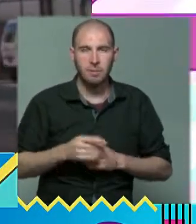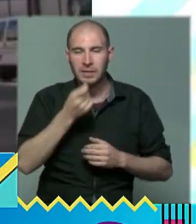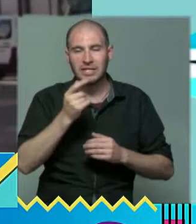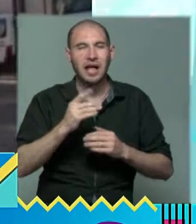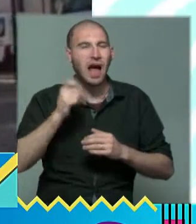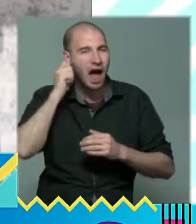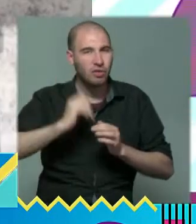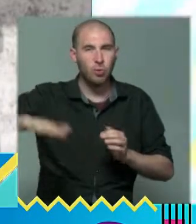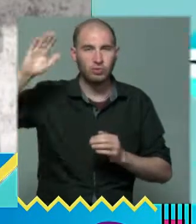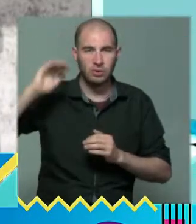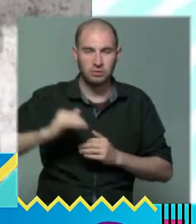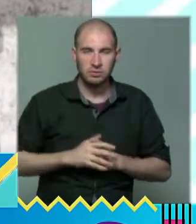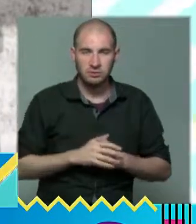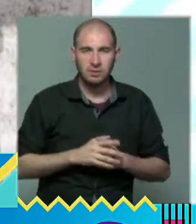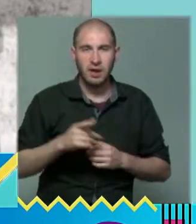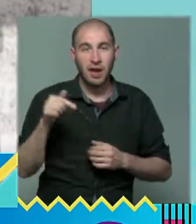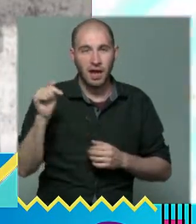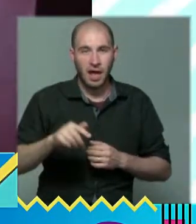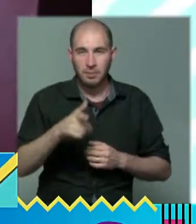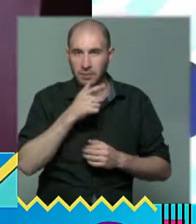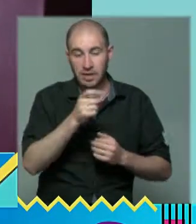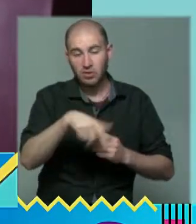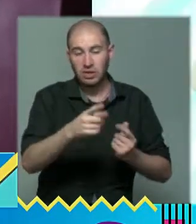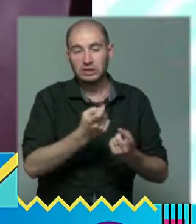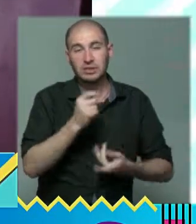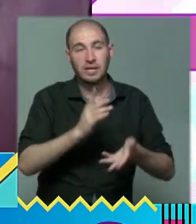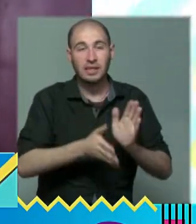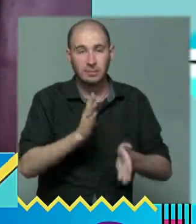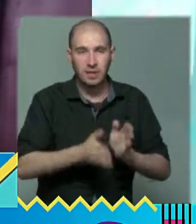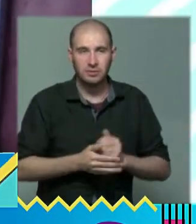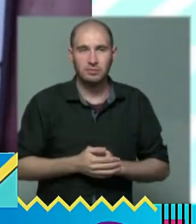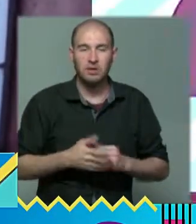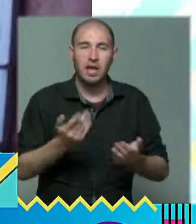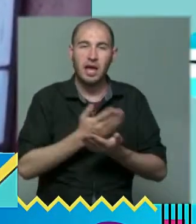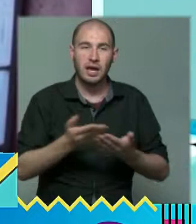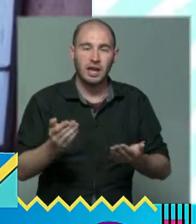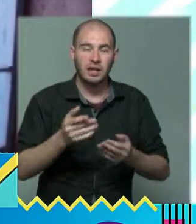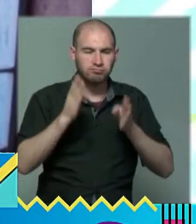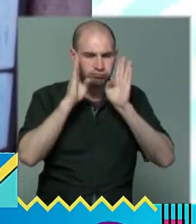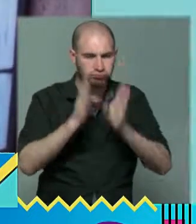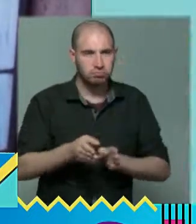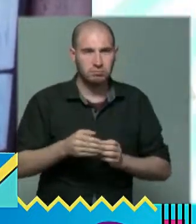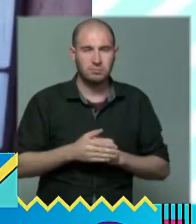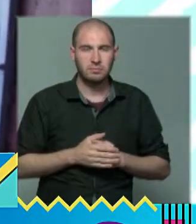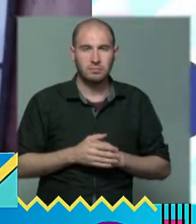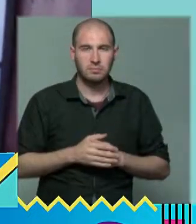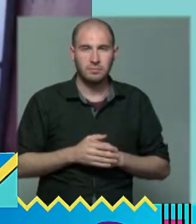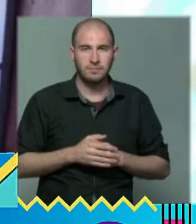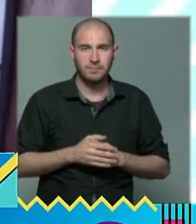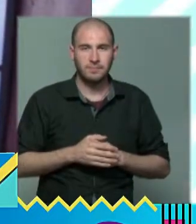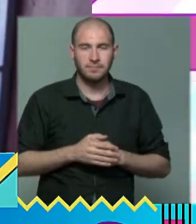adulta, digamos. En ese sentido yo creo que requieren un tratamiento que generalmente se lo enfoca desde